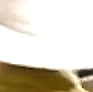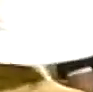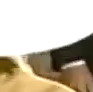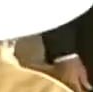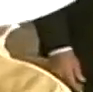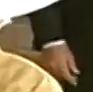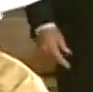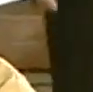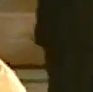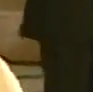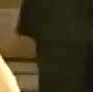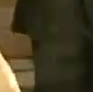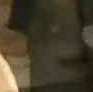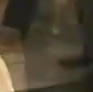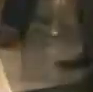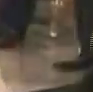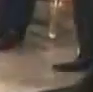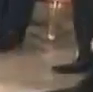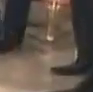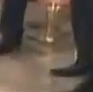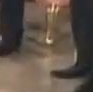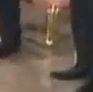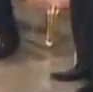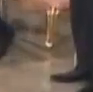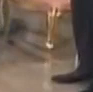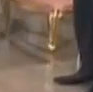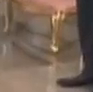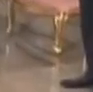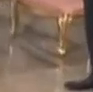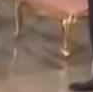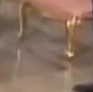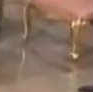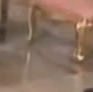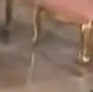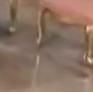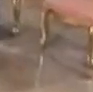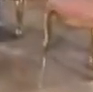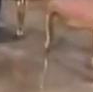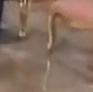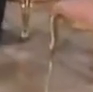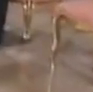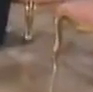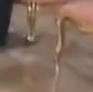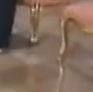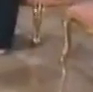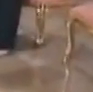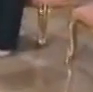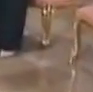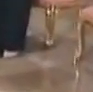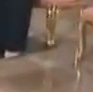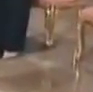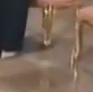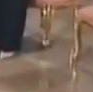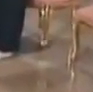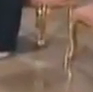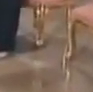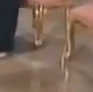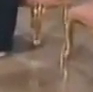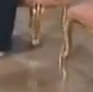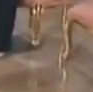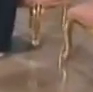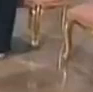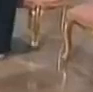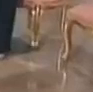conozca lo que ha sido esta vida y esta lucha. Recordó además el salvajismo de la época que cegó la vida de mujeres, niños e indígenas por parte